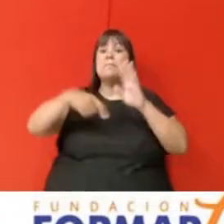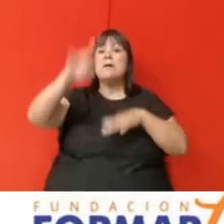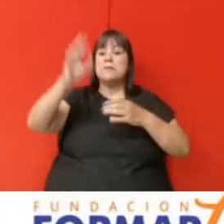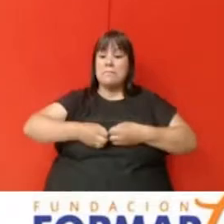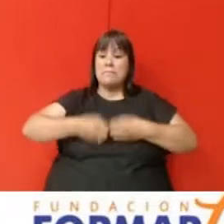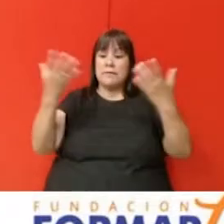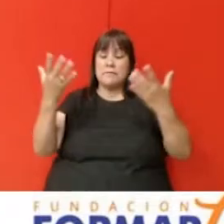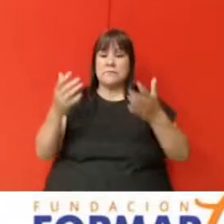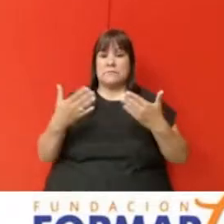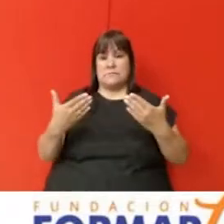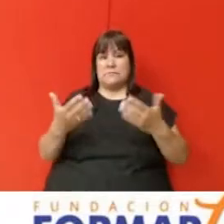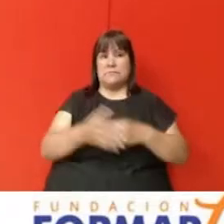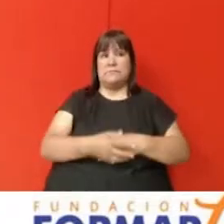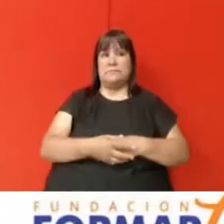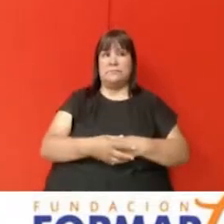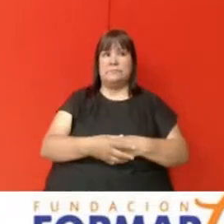¿sí?